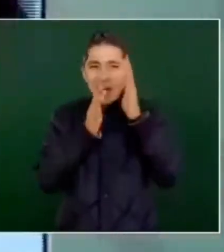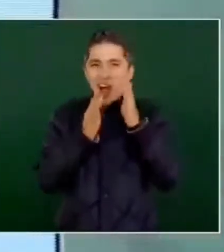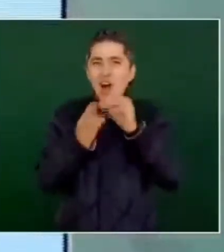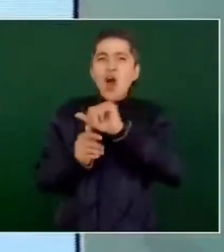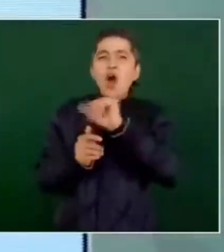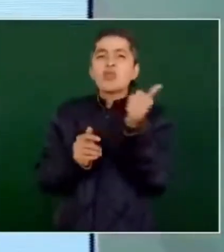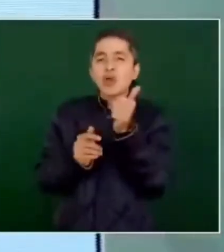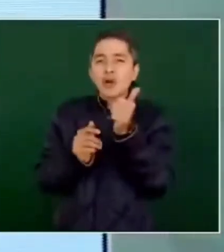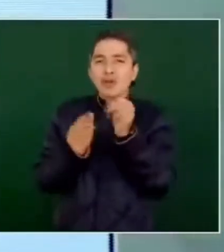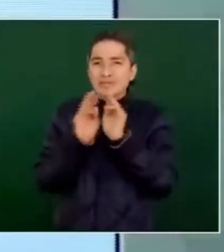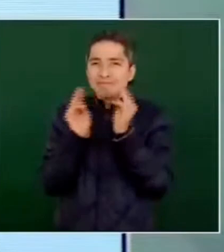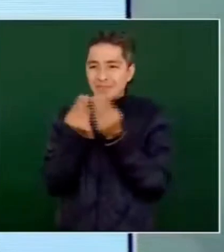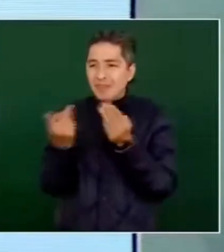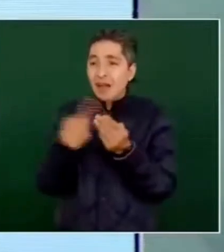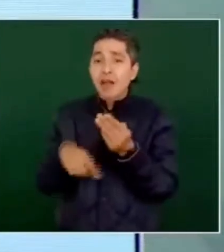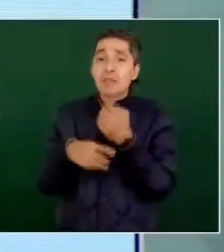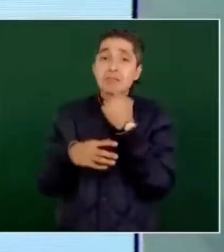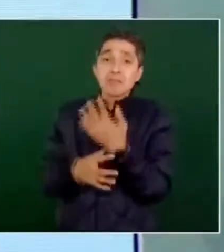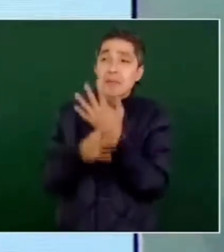defendiéndome.